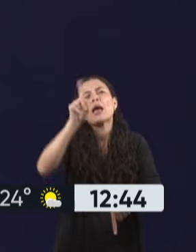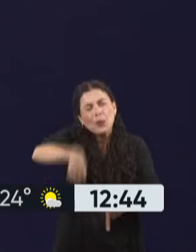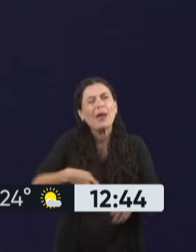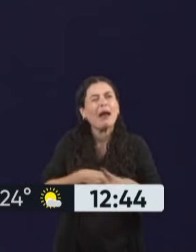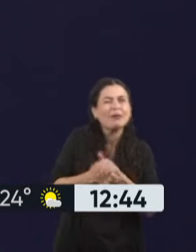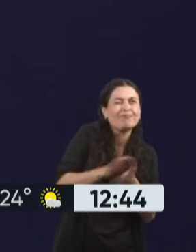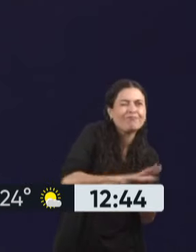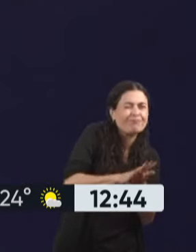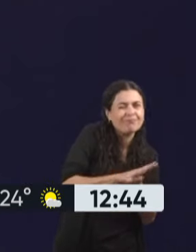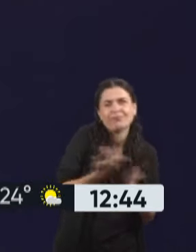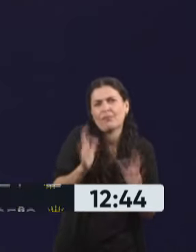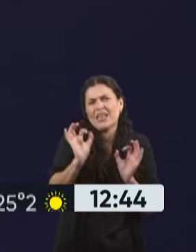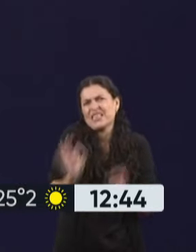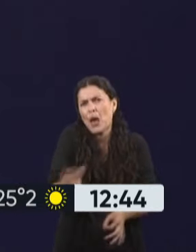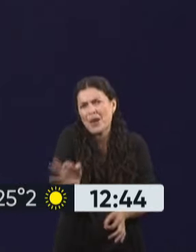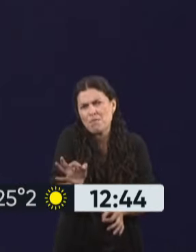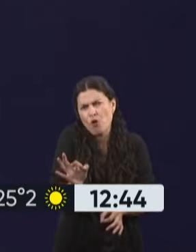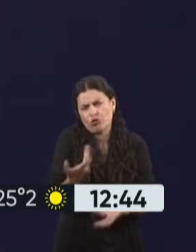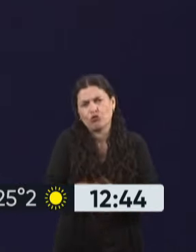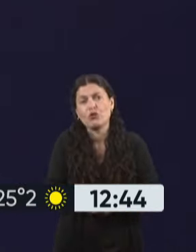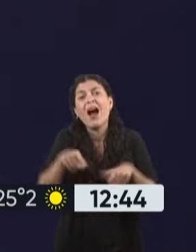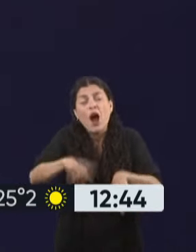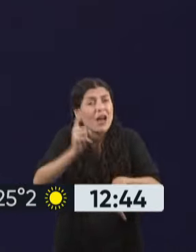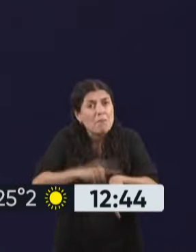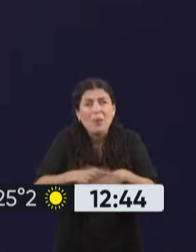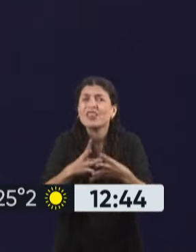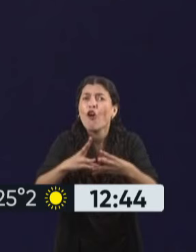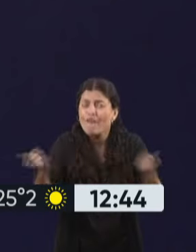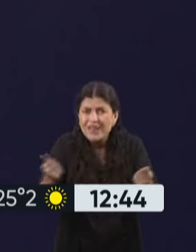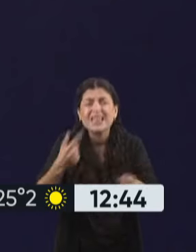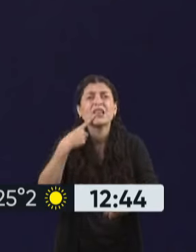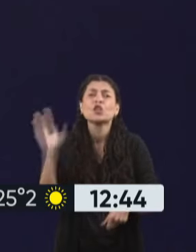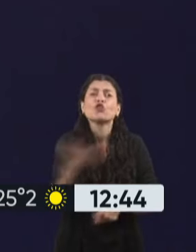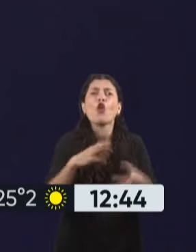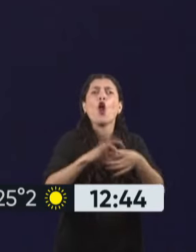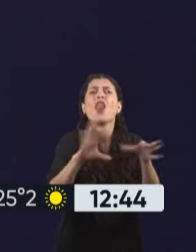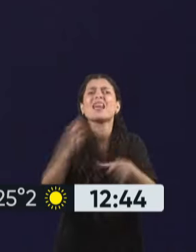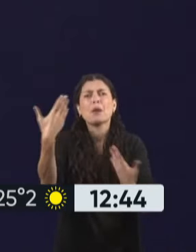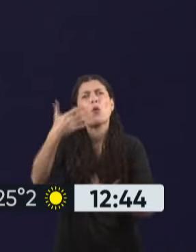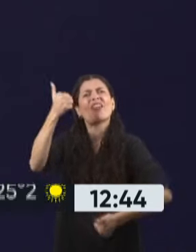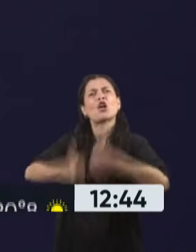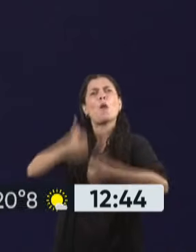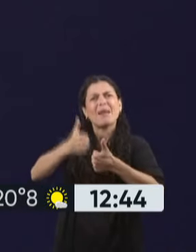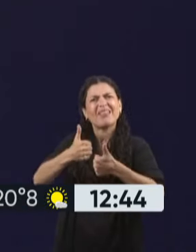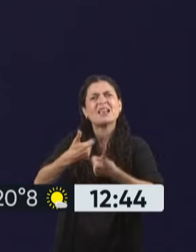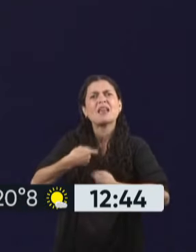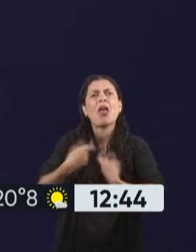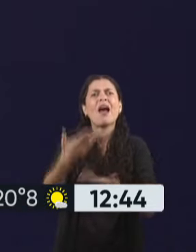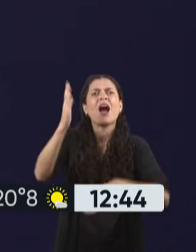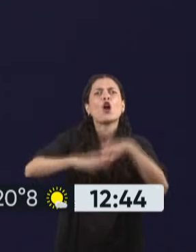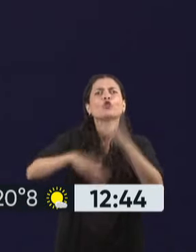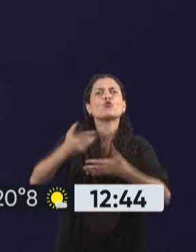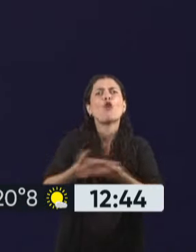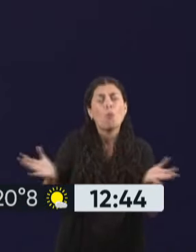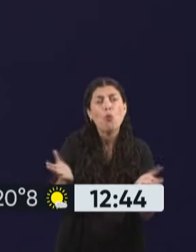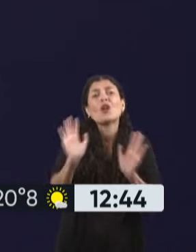los mismos. Bueno, esto se termina y ahora van a tener que competir para ganar dinero y para